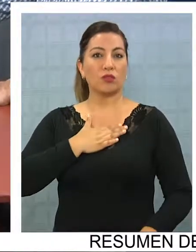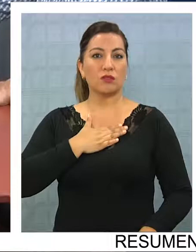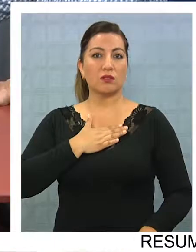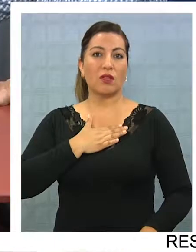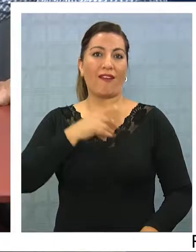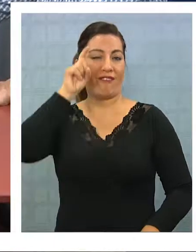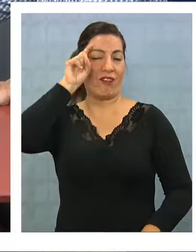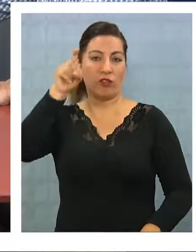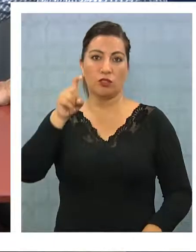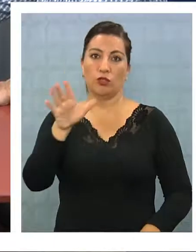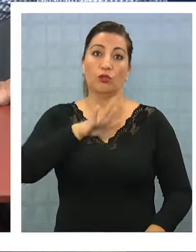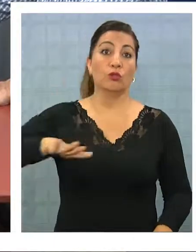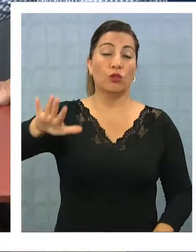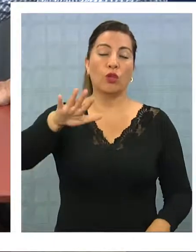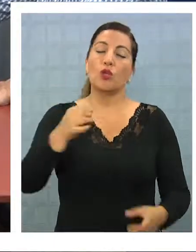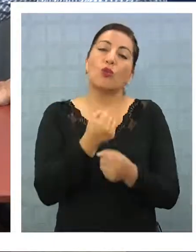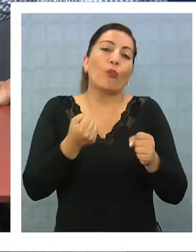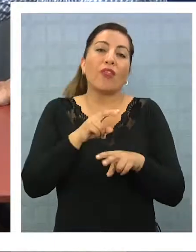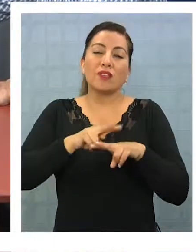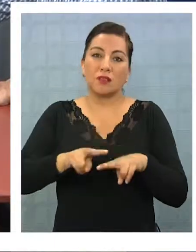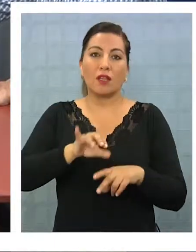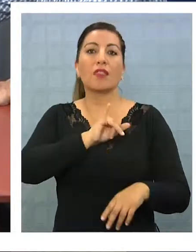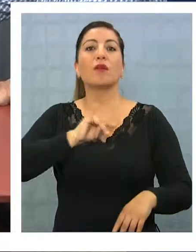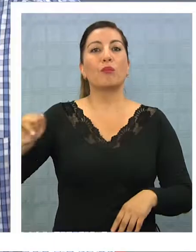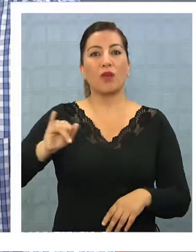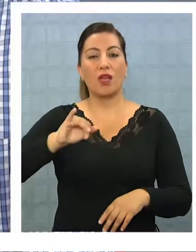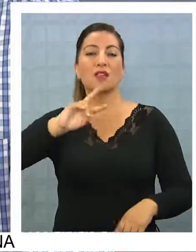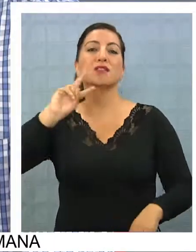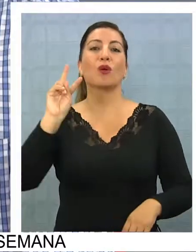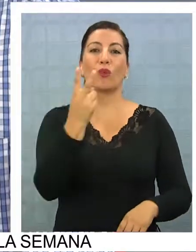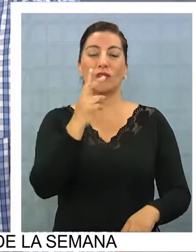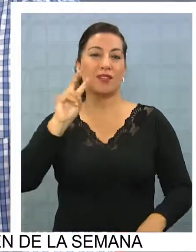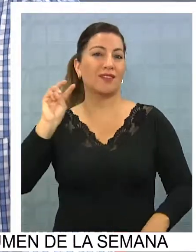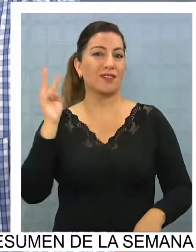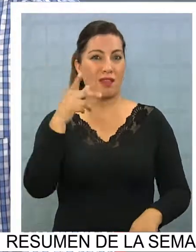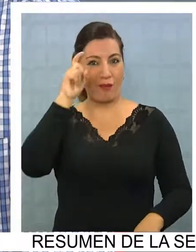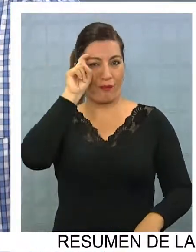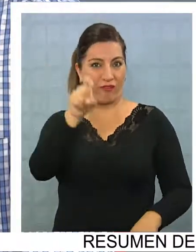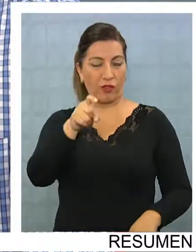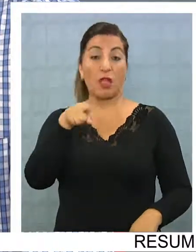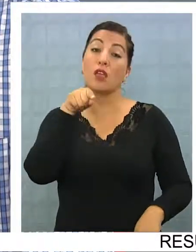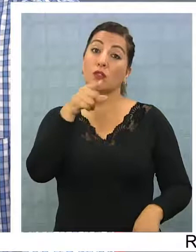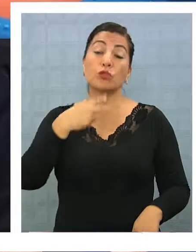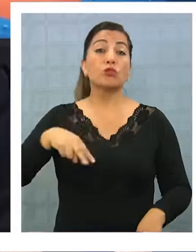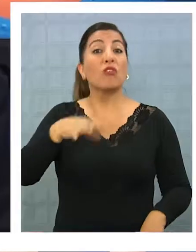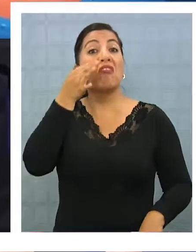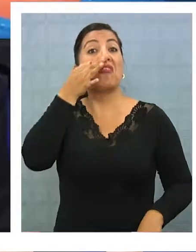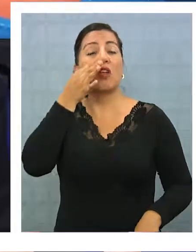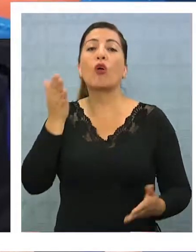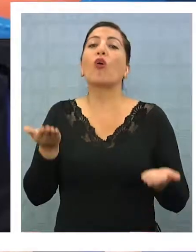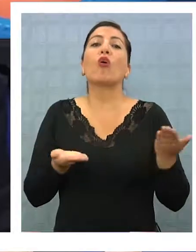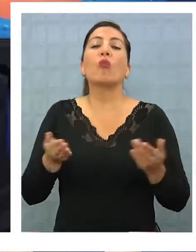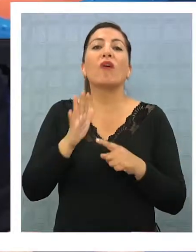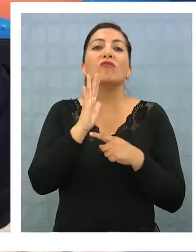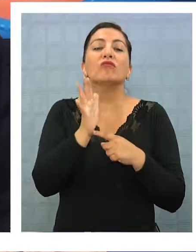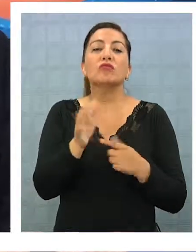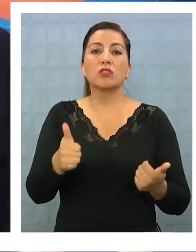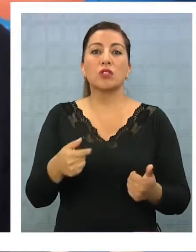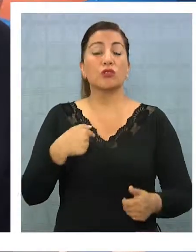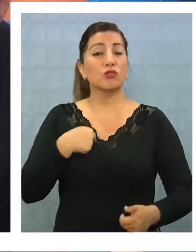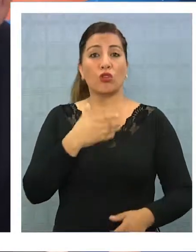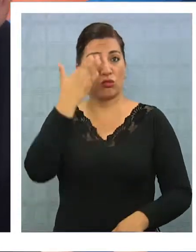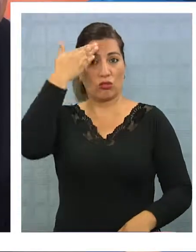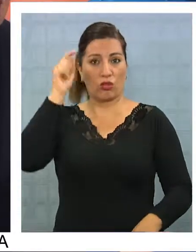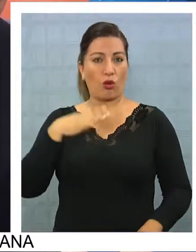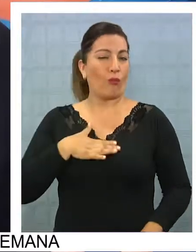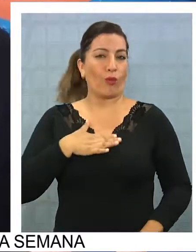todos. Ahora, claro, obviamente que no lo puede hacer y entonces entra la segunda o la tercera preferencia. Bueno, habría que ver cómo esto funcionó. A mí no me parece, yo